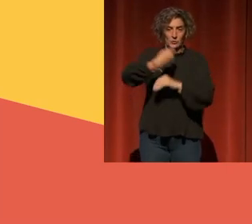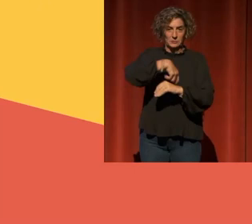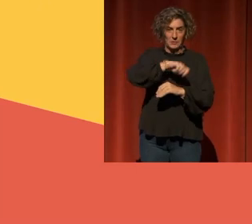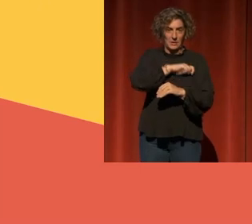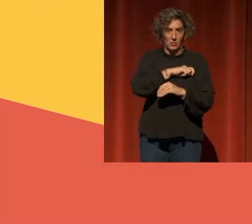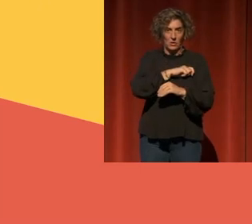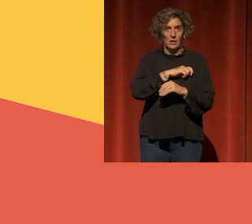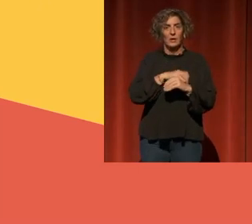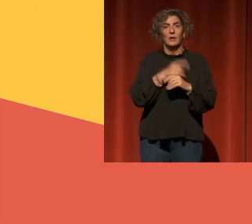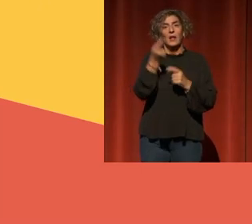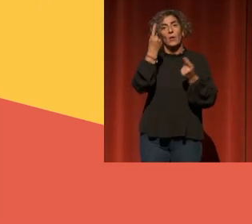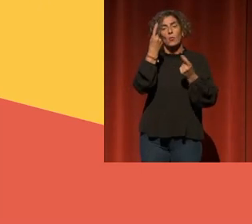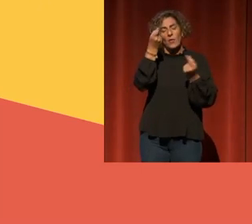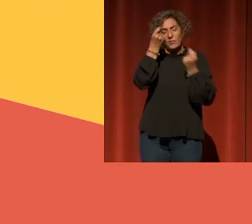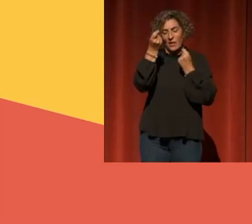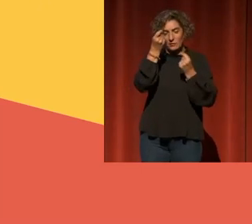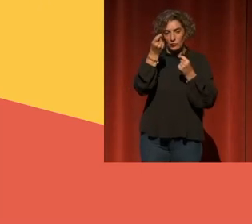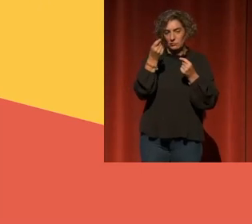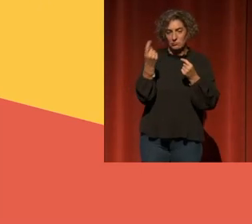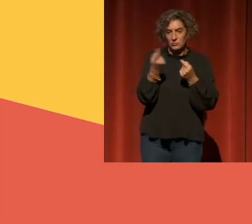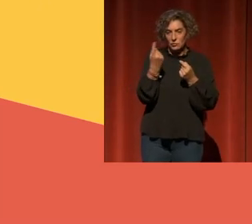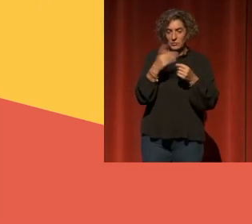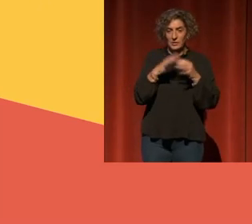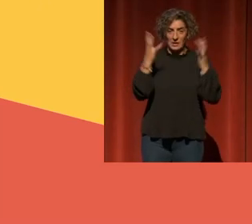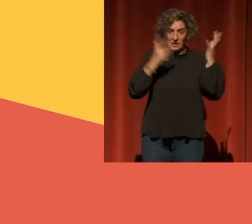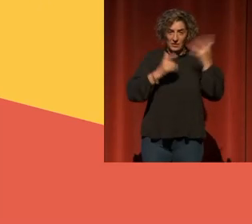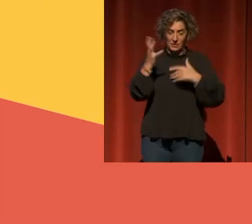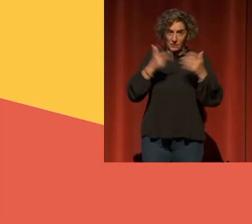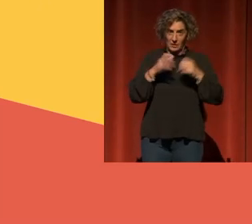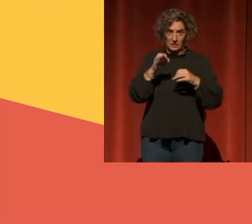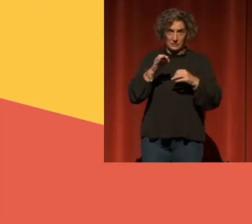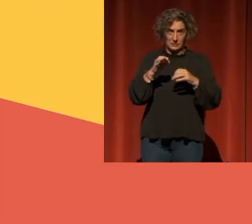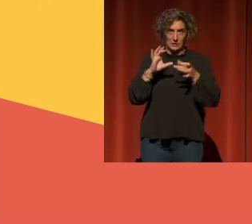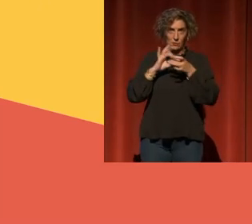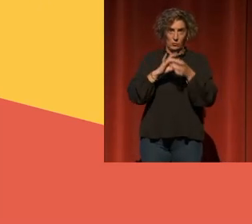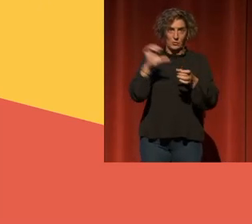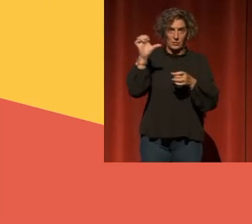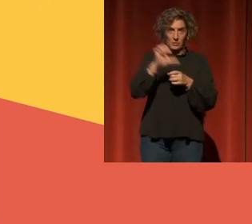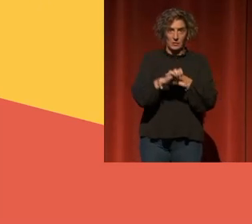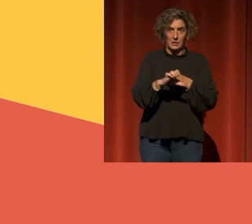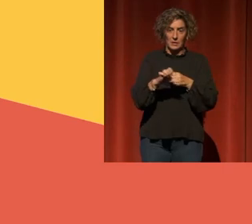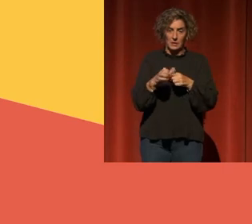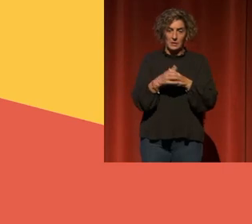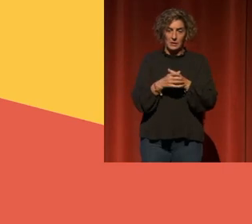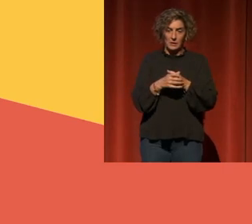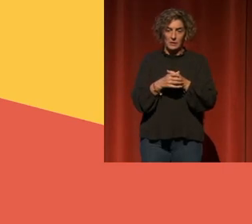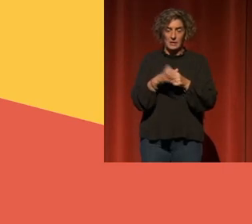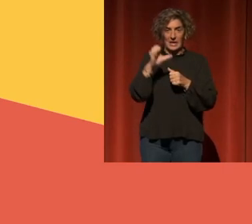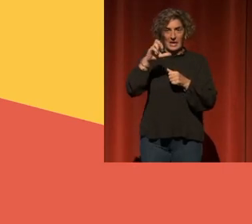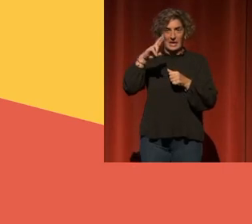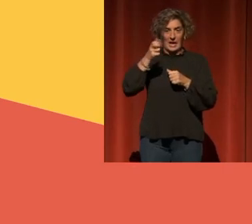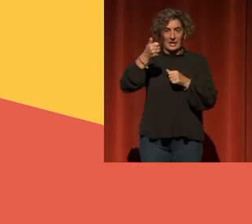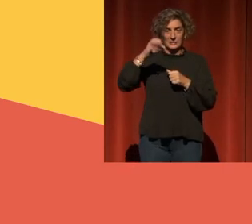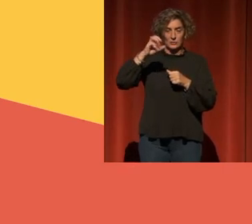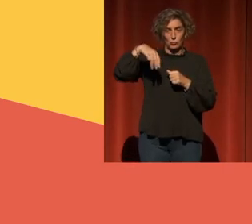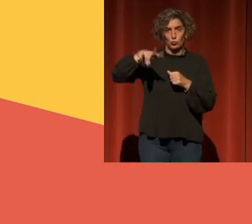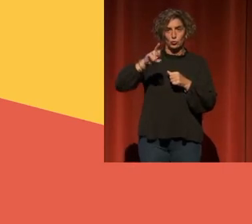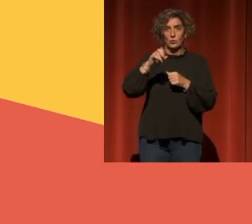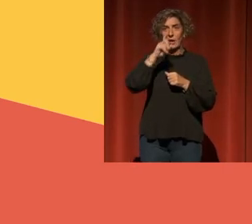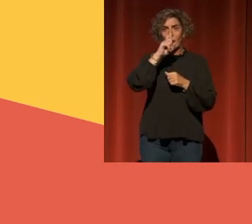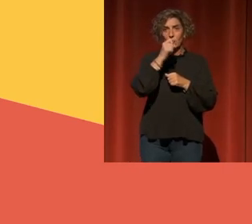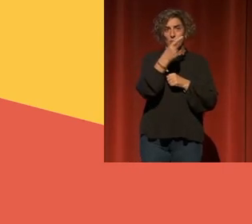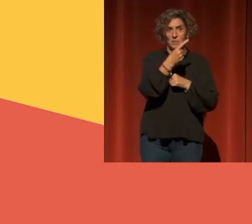un dato simplemente según cifras de la Unión Europea en en la página de programas erasmus e entre el año